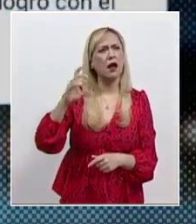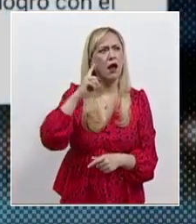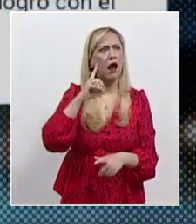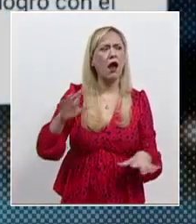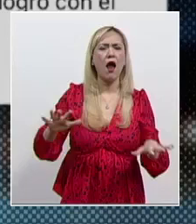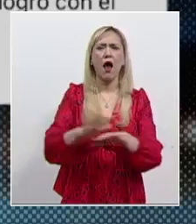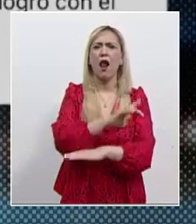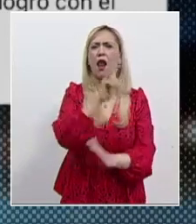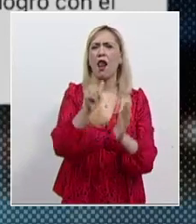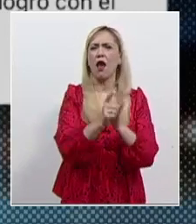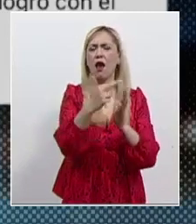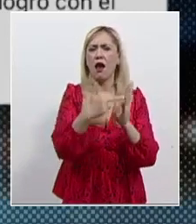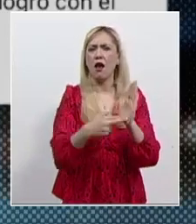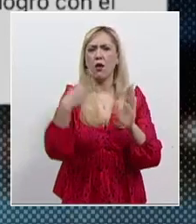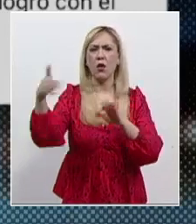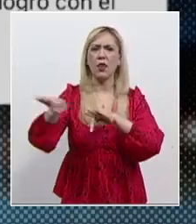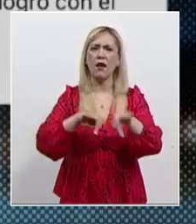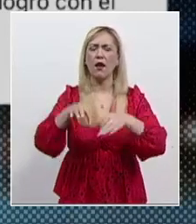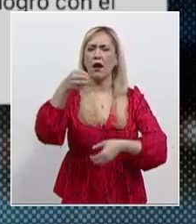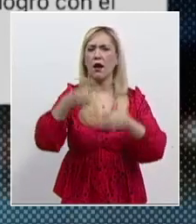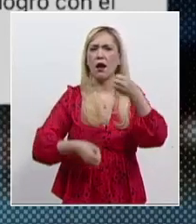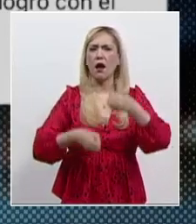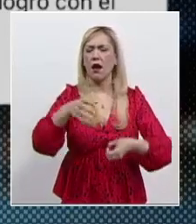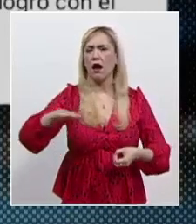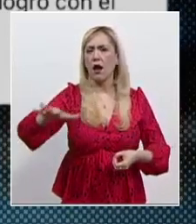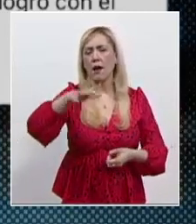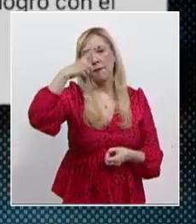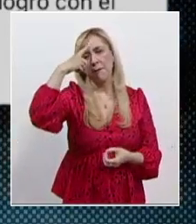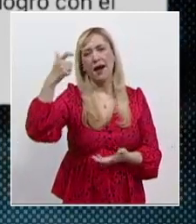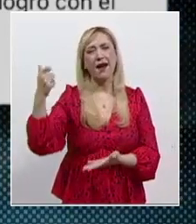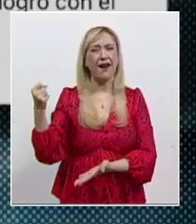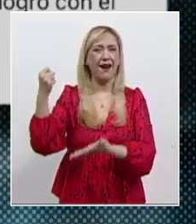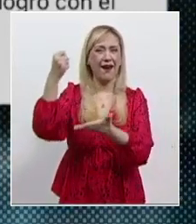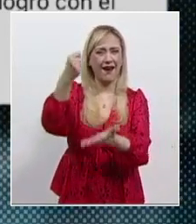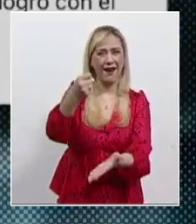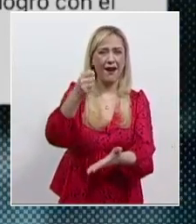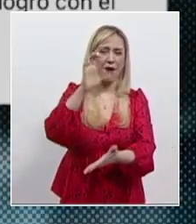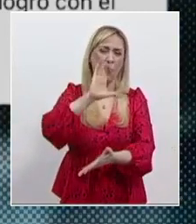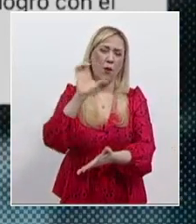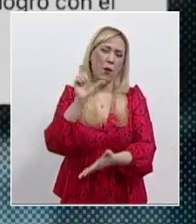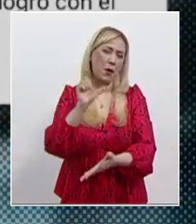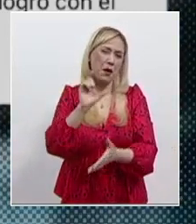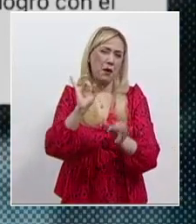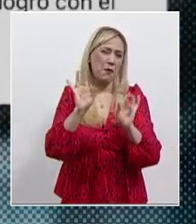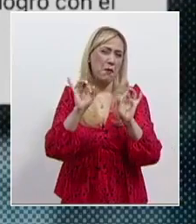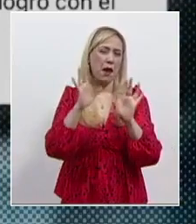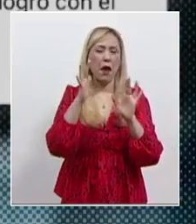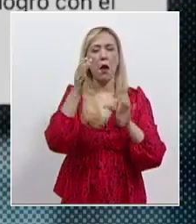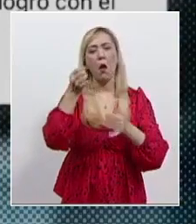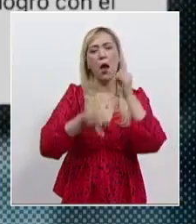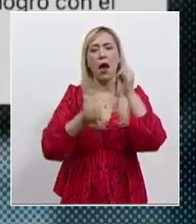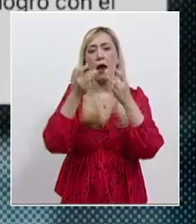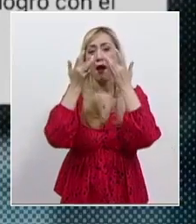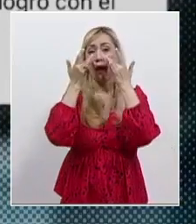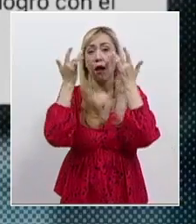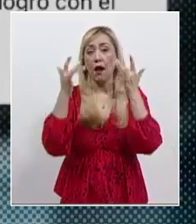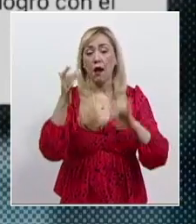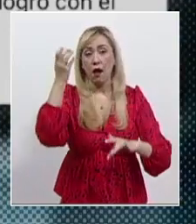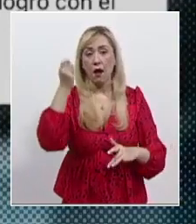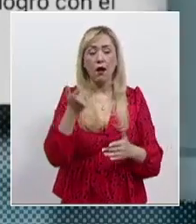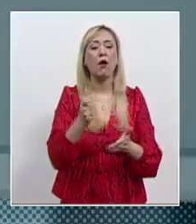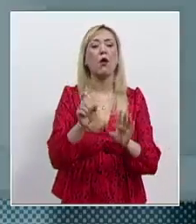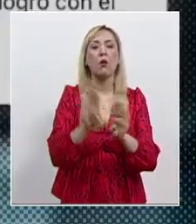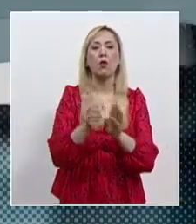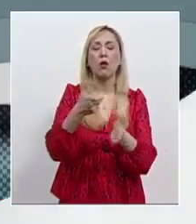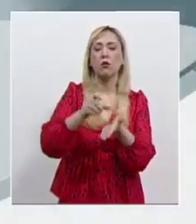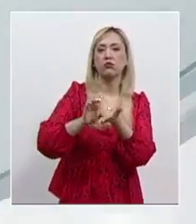Poder Judicial del Estado, con la que establece el fondo de retiro para juezas y jueces de primera instancia en los distintos partidos